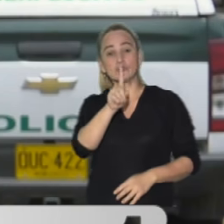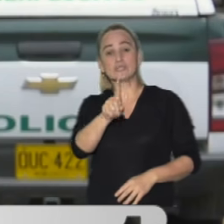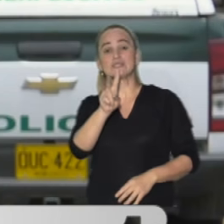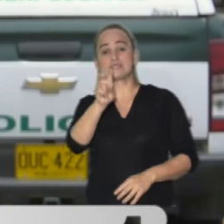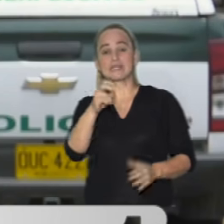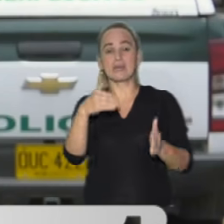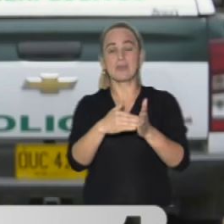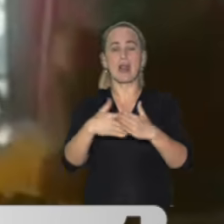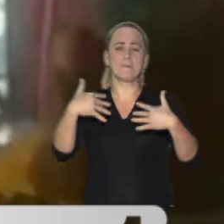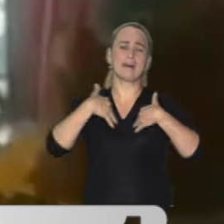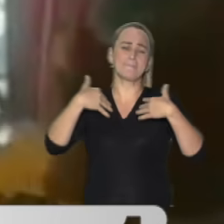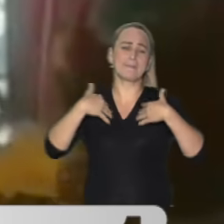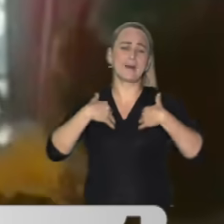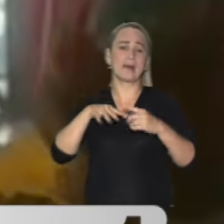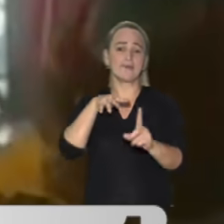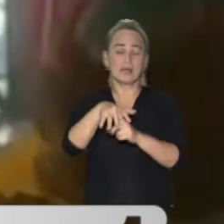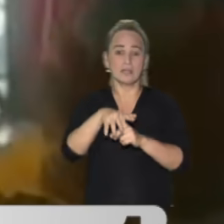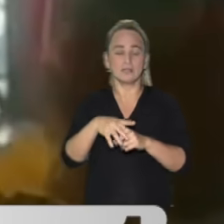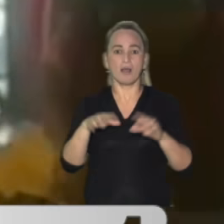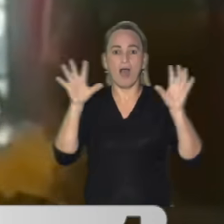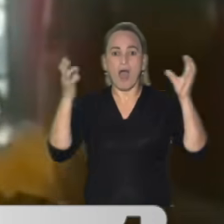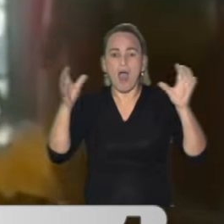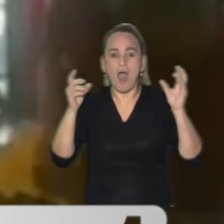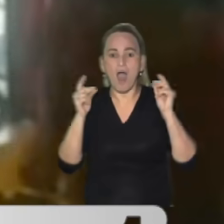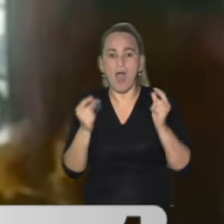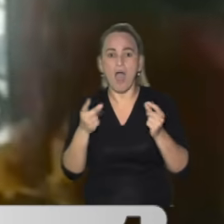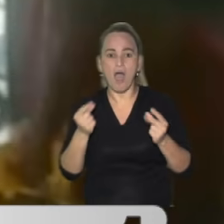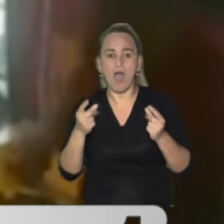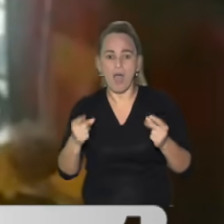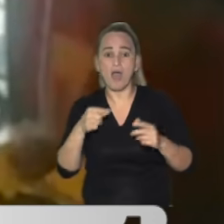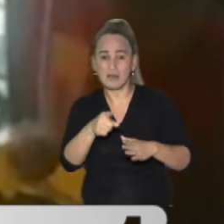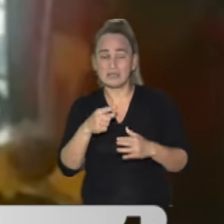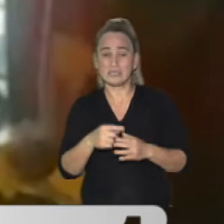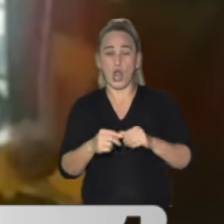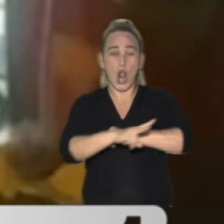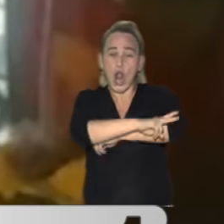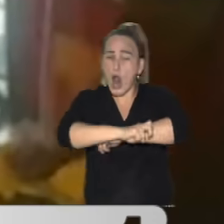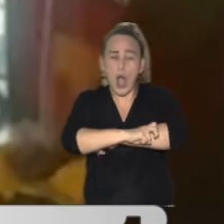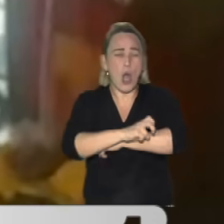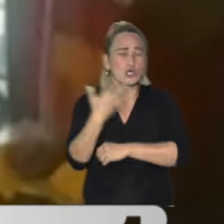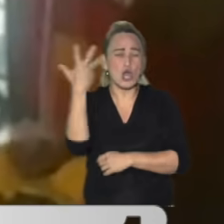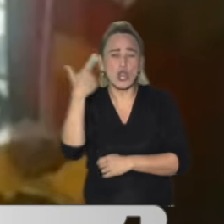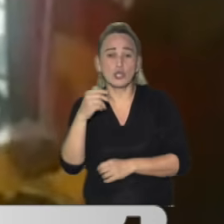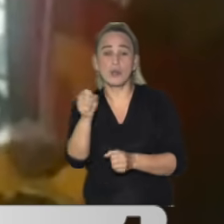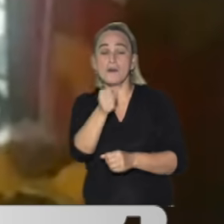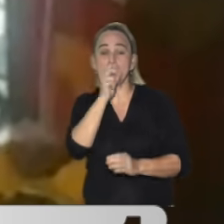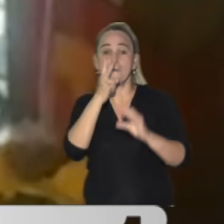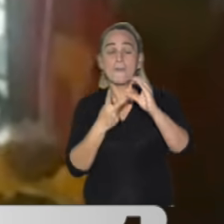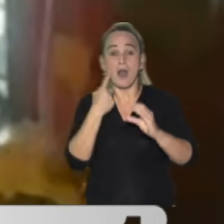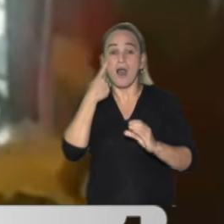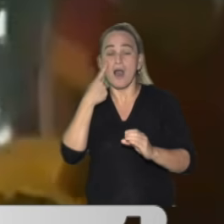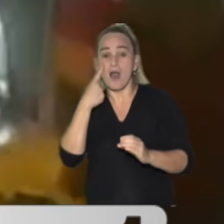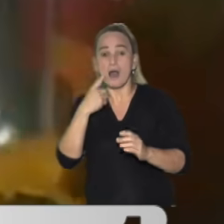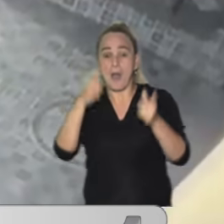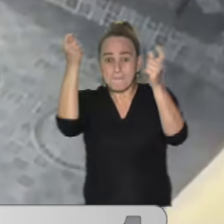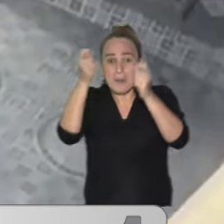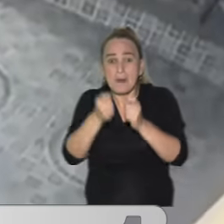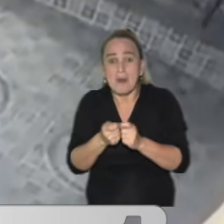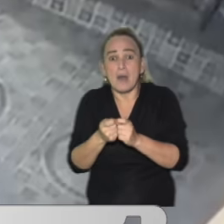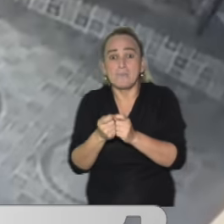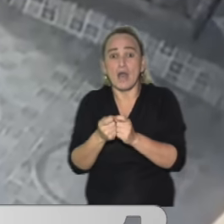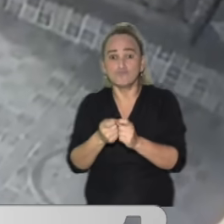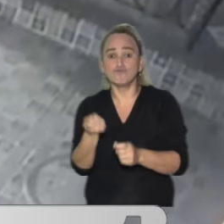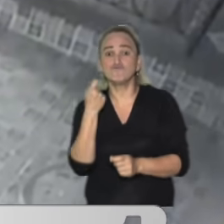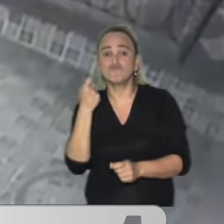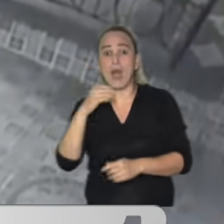víctimas. Es alarmante el incremento de robos a personas en el país. Noticentro 1 CMI conoció las cifras más recientes